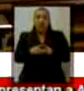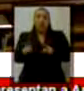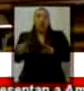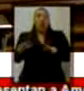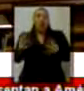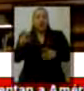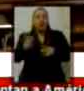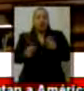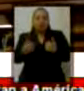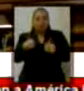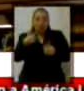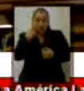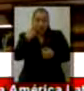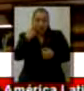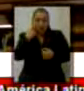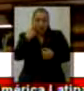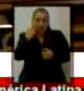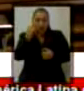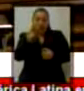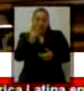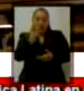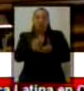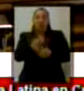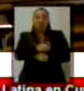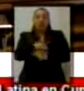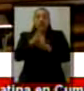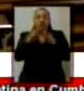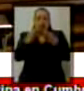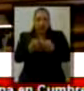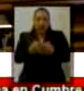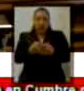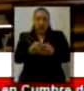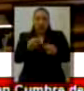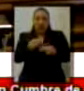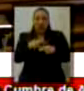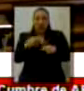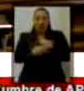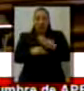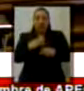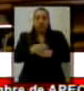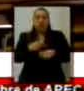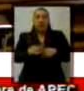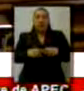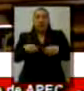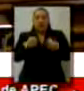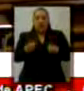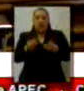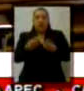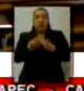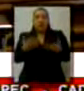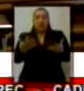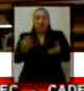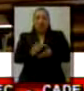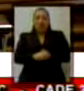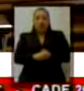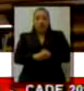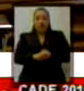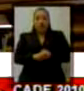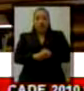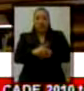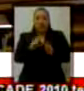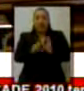persona que tenga conocimiento de este acto de violencia familiar. A nivel mundial se vienen dando una serie de legislaciones,